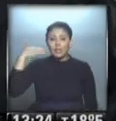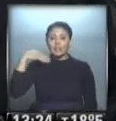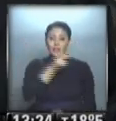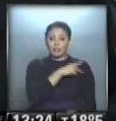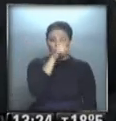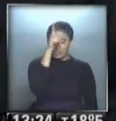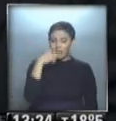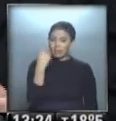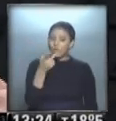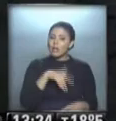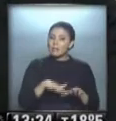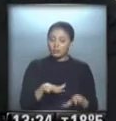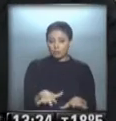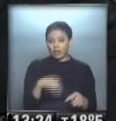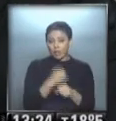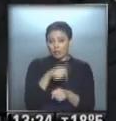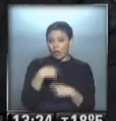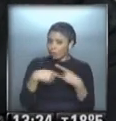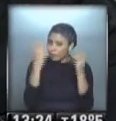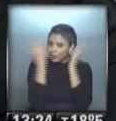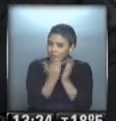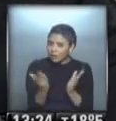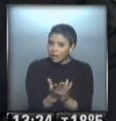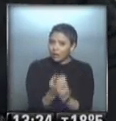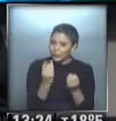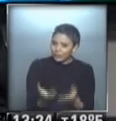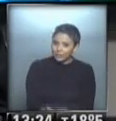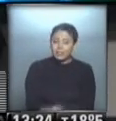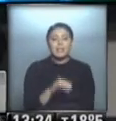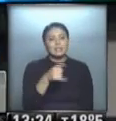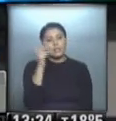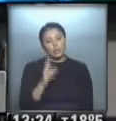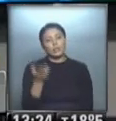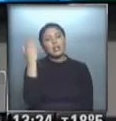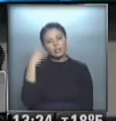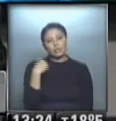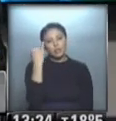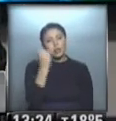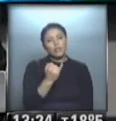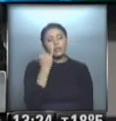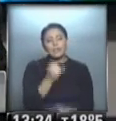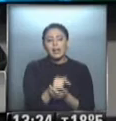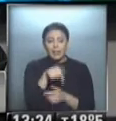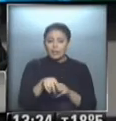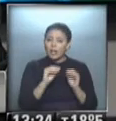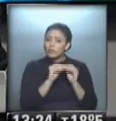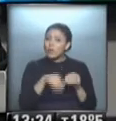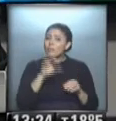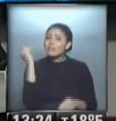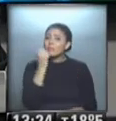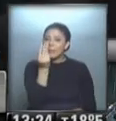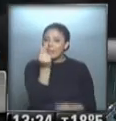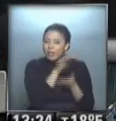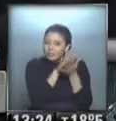Matzkin, pero en una causa que continúa su investigación. Emilio, ¿cómo estás? Así es, Roberto. Nosotros contábamos ayer que esta causa, lo más importante, es el lavado